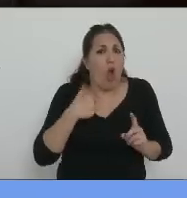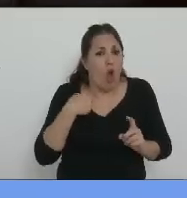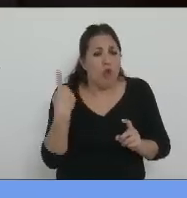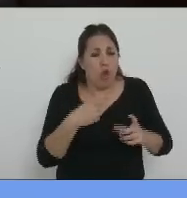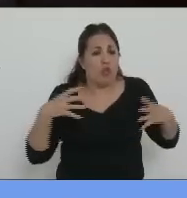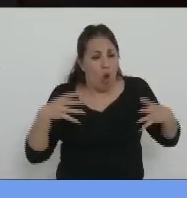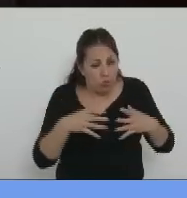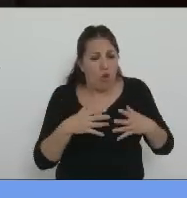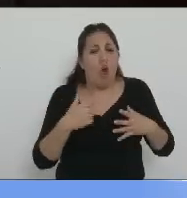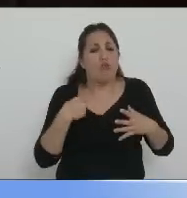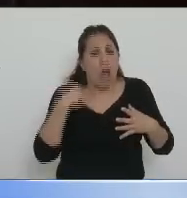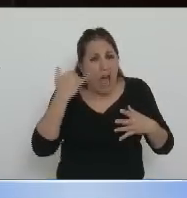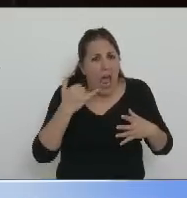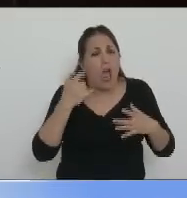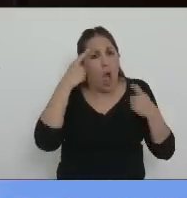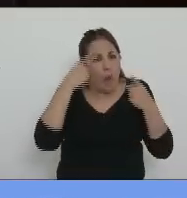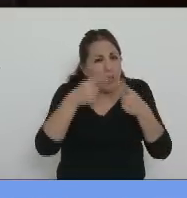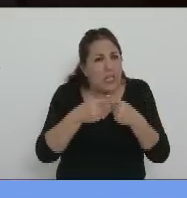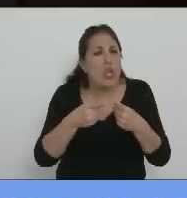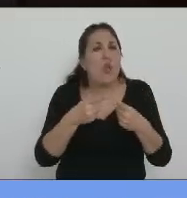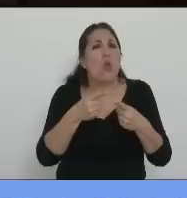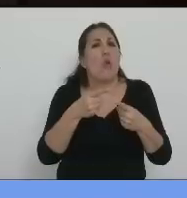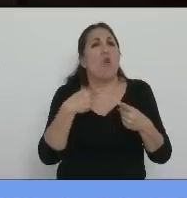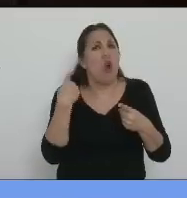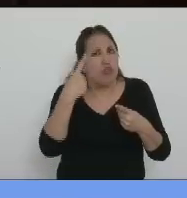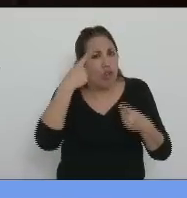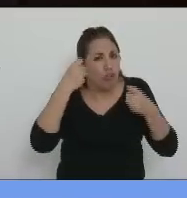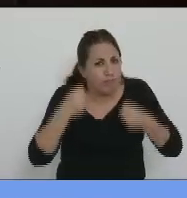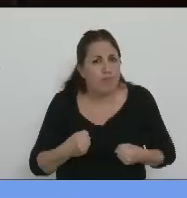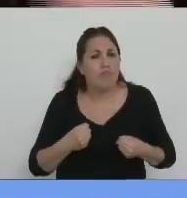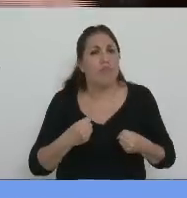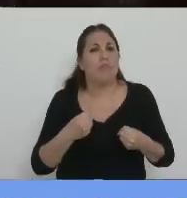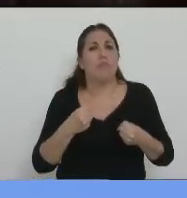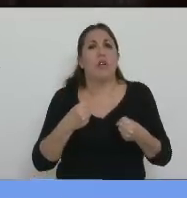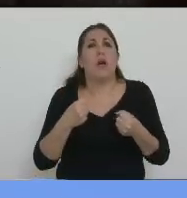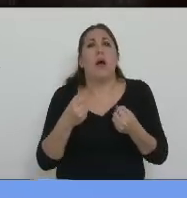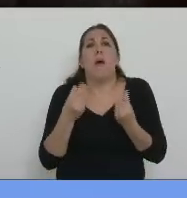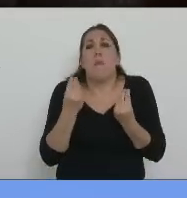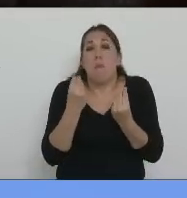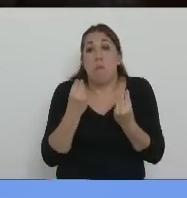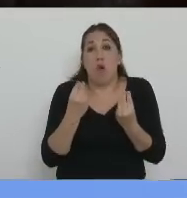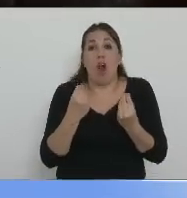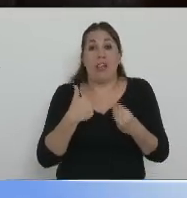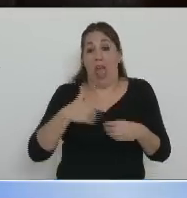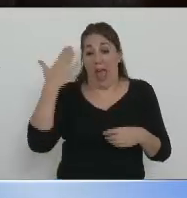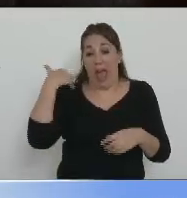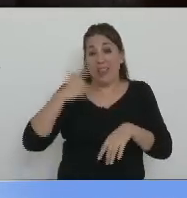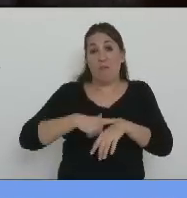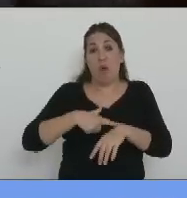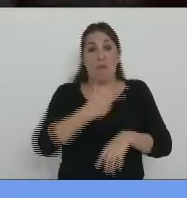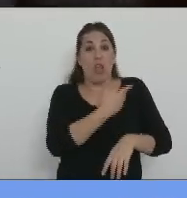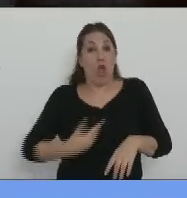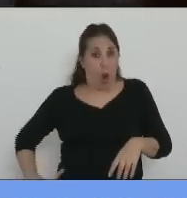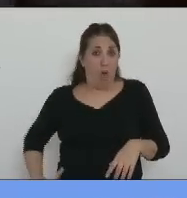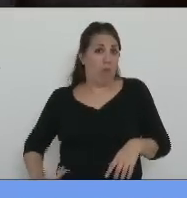tenemos principios porque tenemos convicciones y porque además cuando hemos gobernado lo hemos demostrado